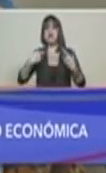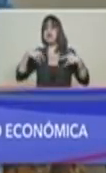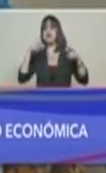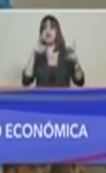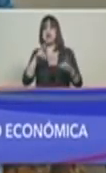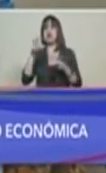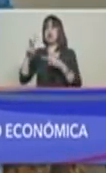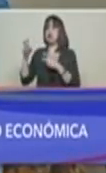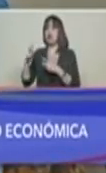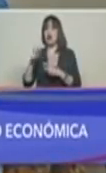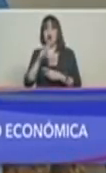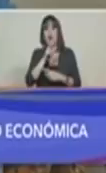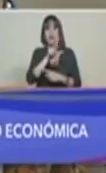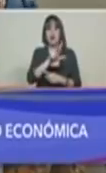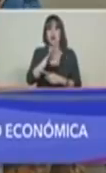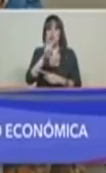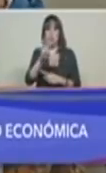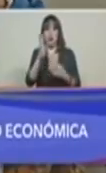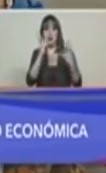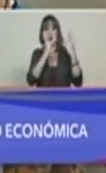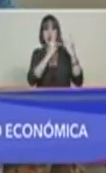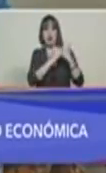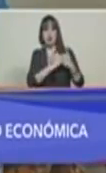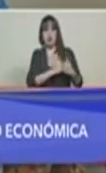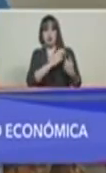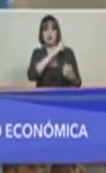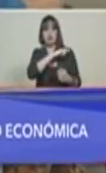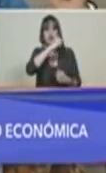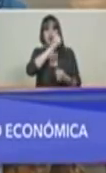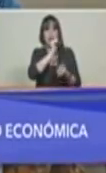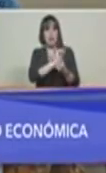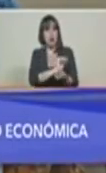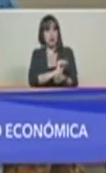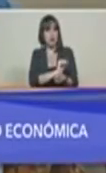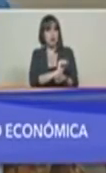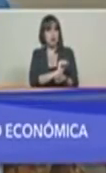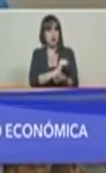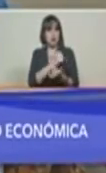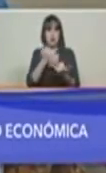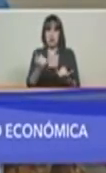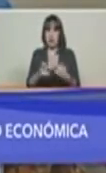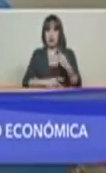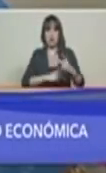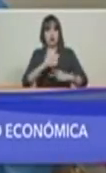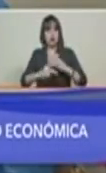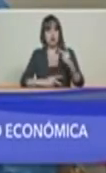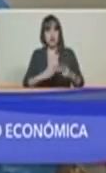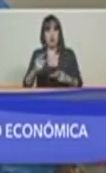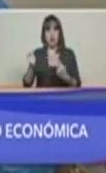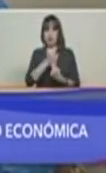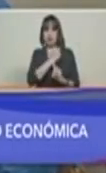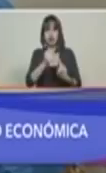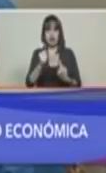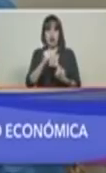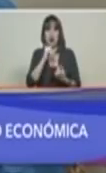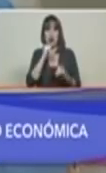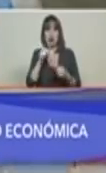34 gerentes de grandes supermercados están tras las rejas procesados por violar la ley.